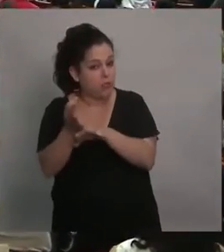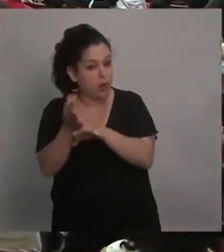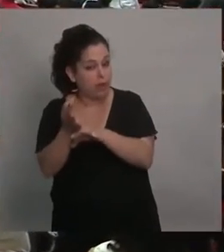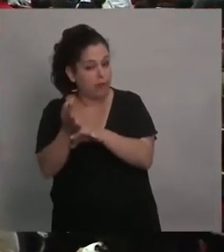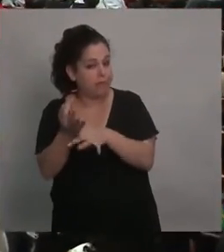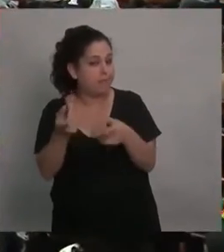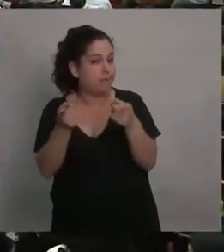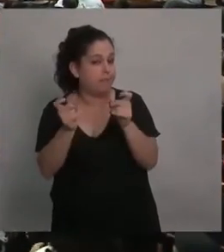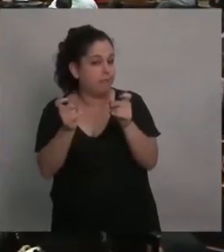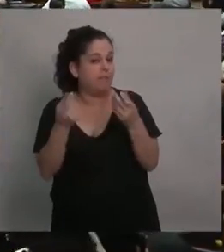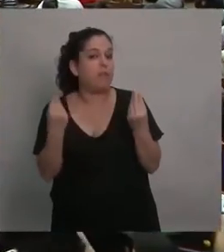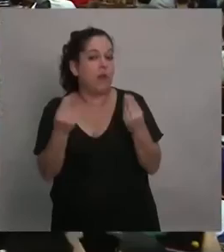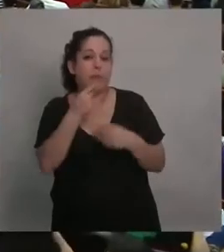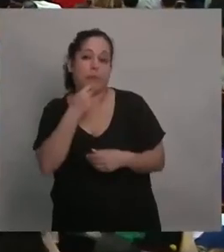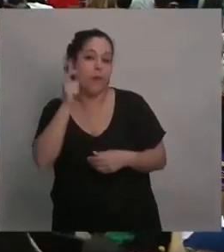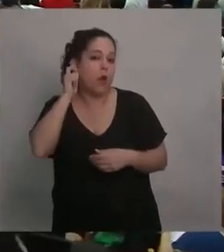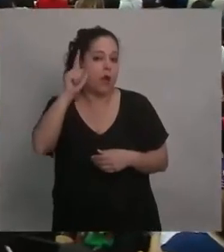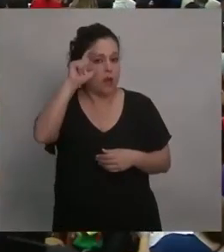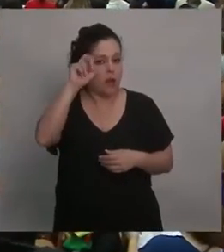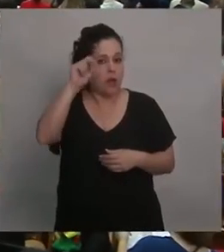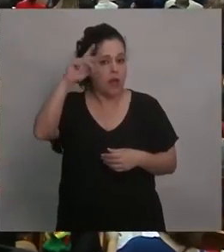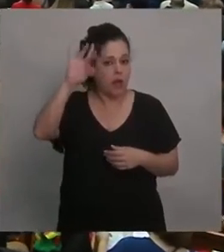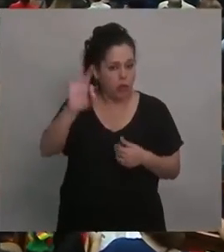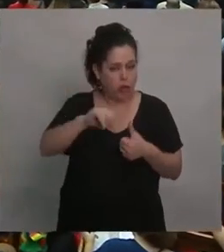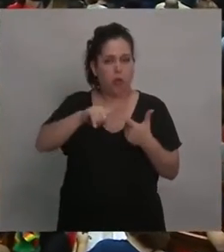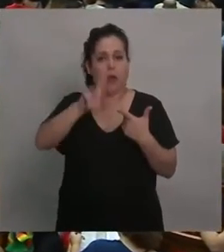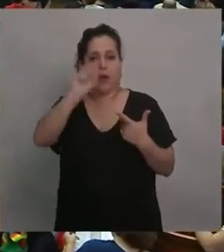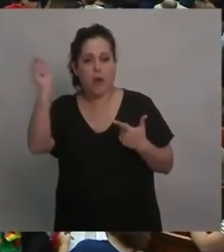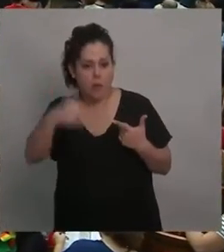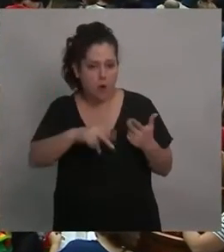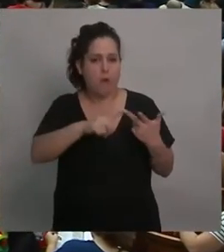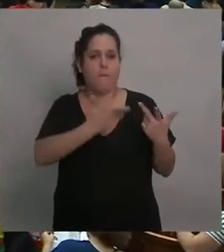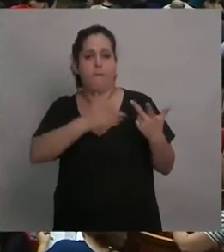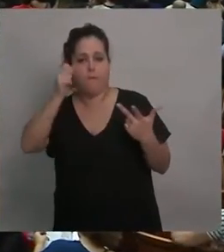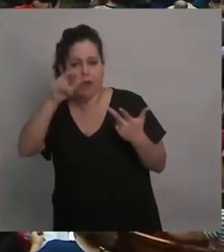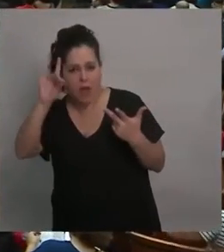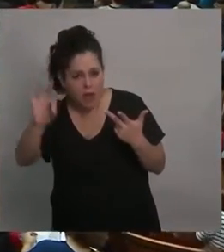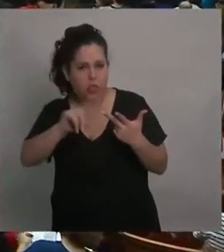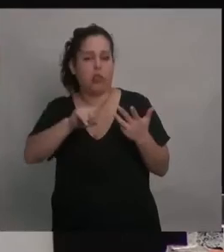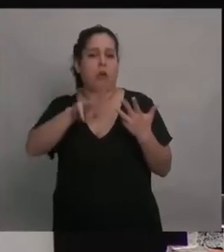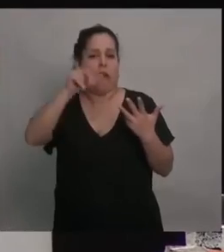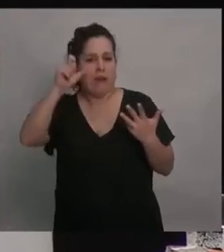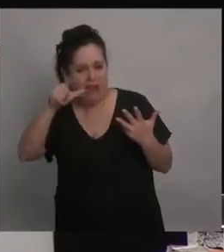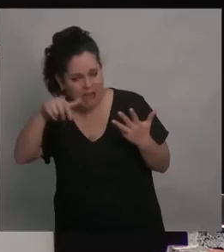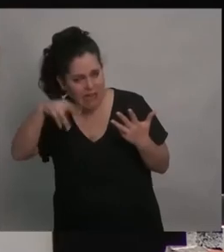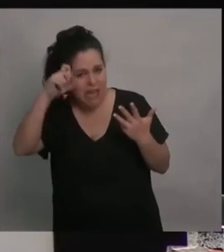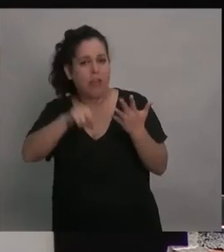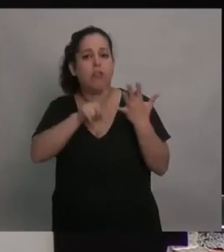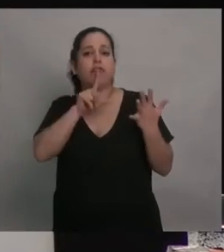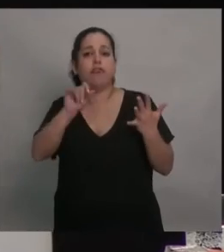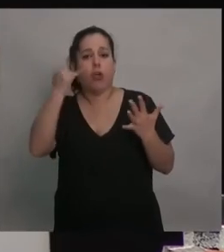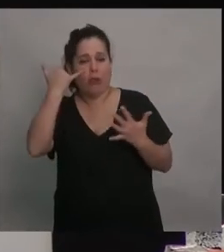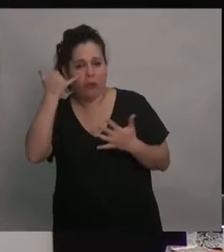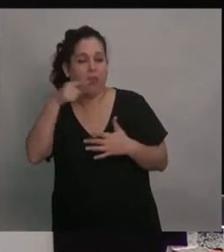hombres como Gerardo, como Ramón, como Fernando, como Tony, como René, porque los